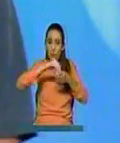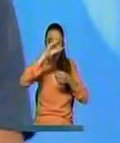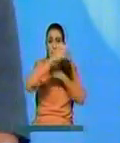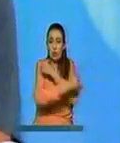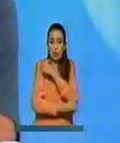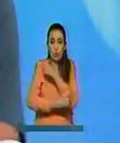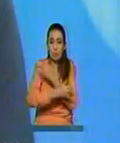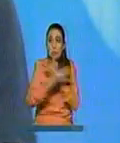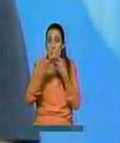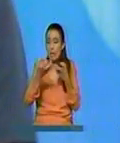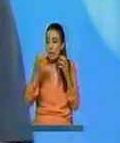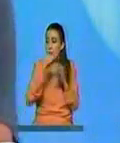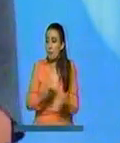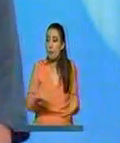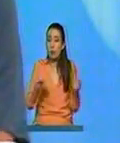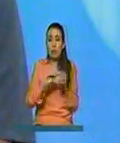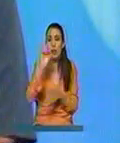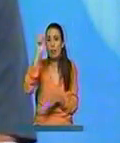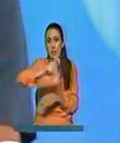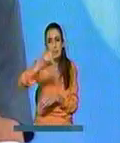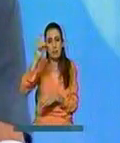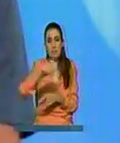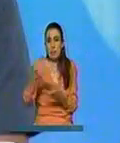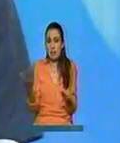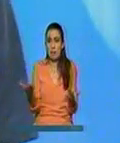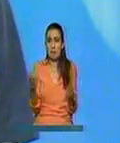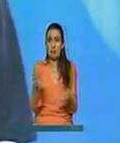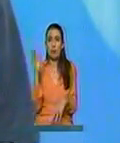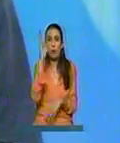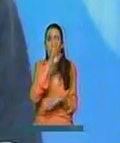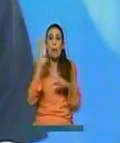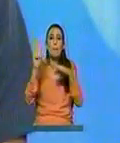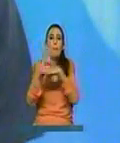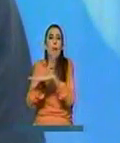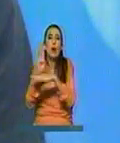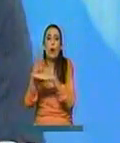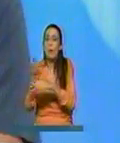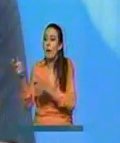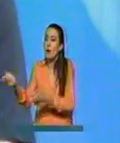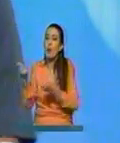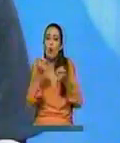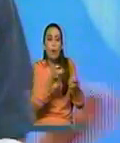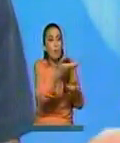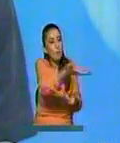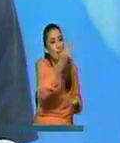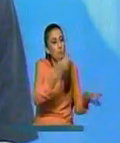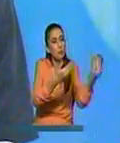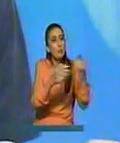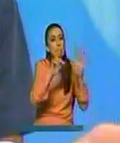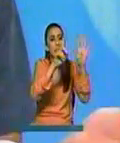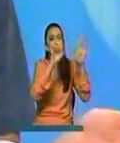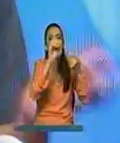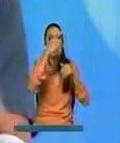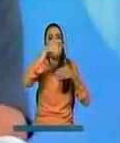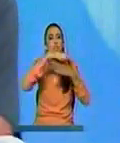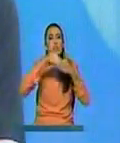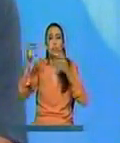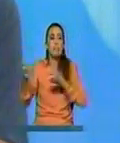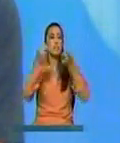exporten productos de alta calidad. Necesitamos bolsa de valores, porque no hay ningún banco que te va a venir a ti, a una empresa chiquita, y darte 60 millones de dólares, olvídate.